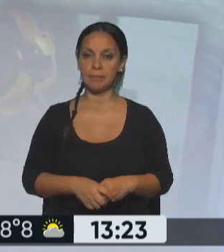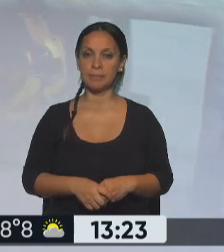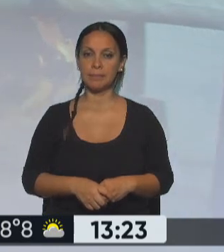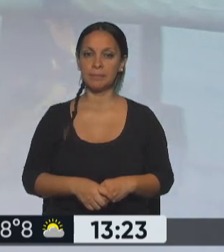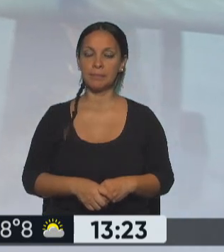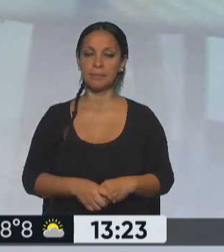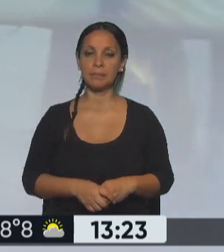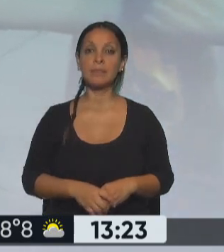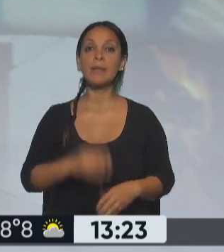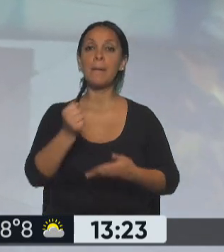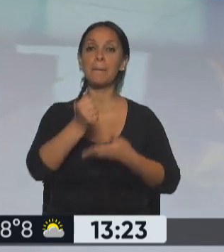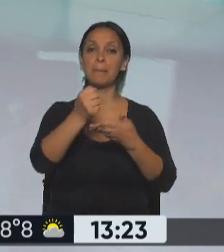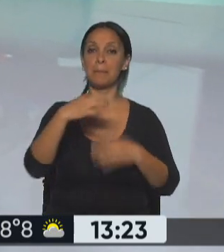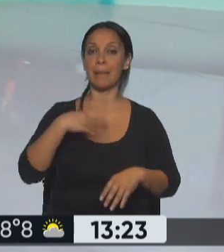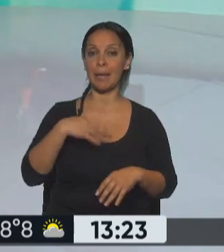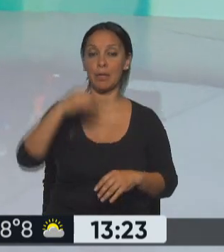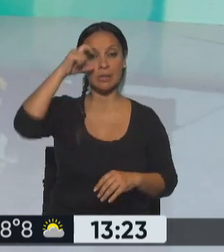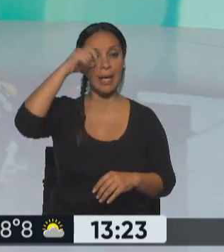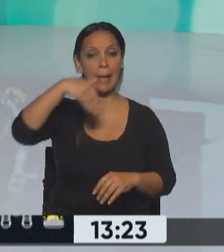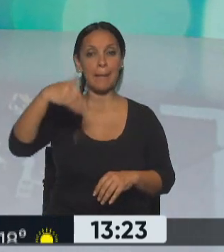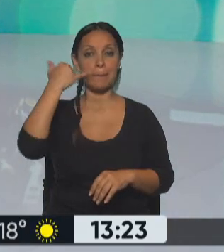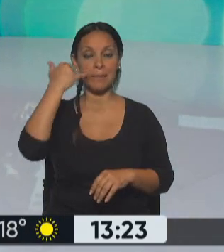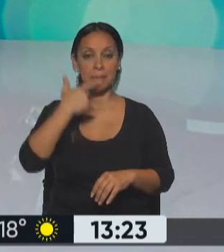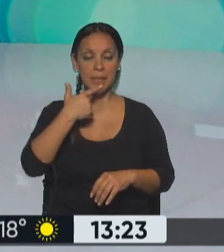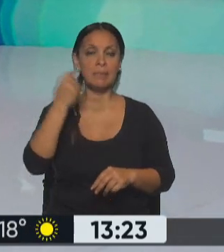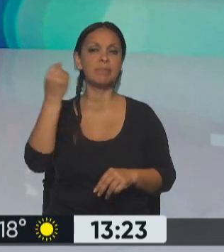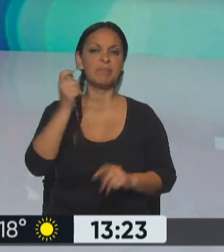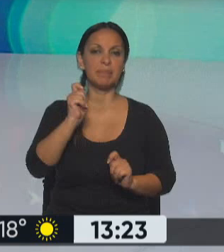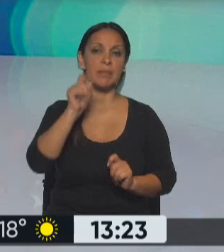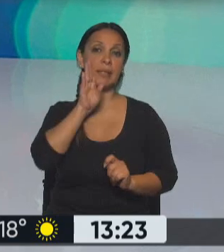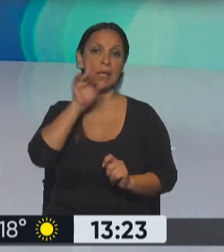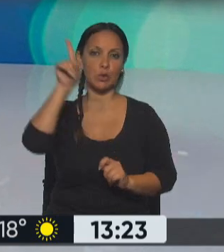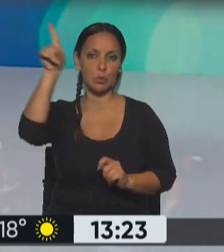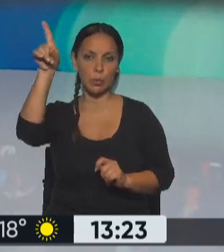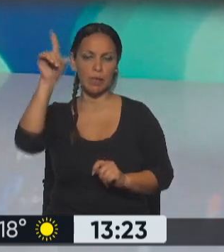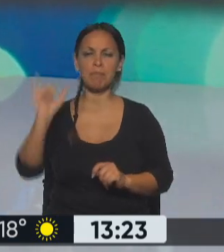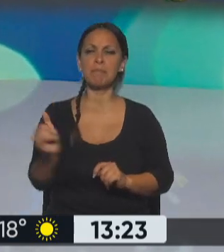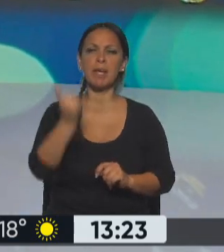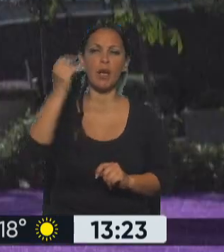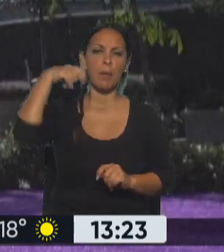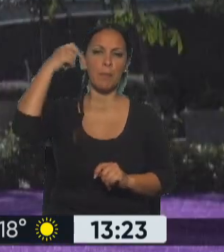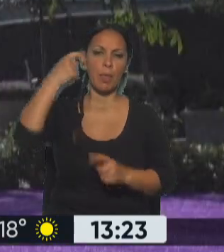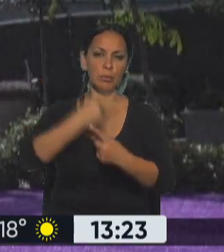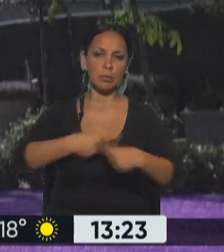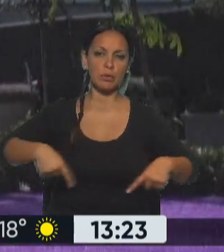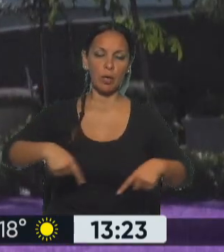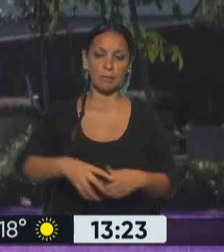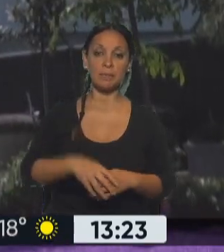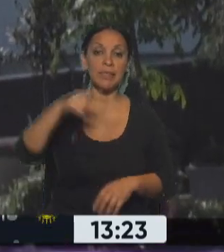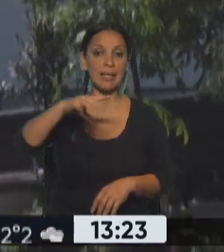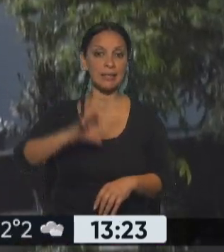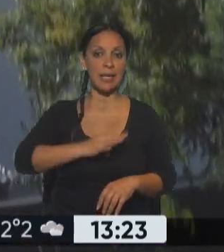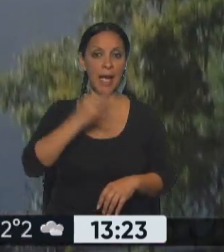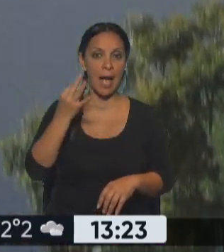los premios emmy son los que entrega la academia de televisión estadounidense a las mejores producciones anuales este año la cita era